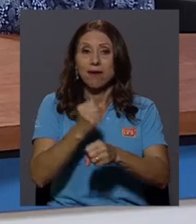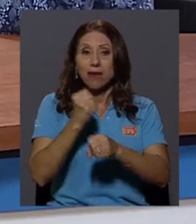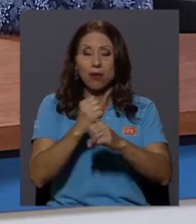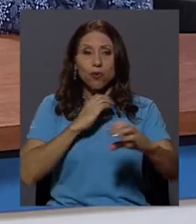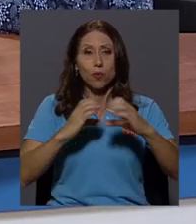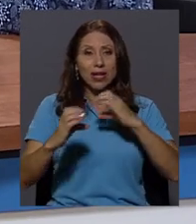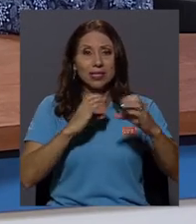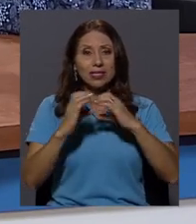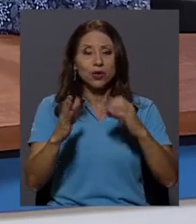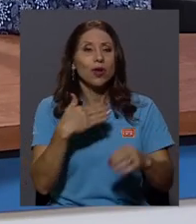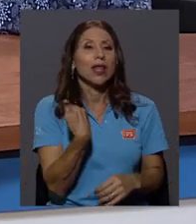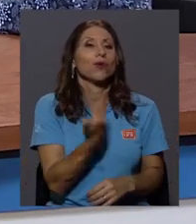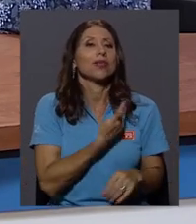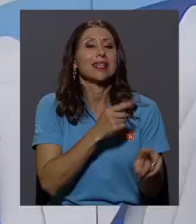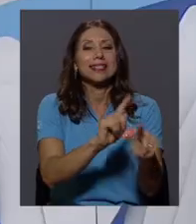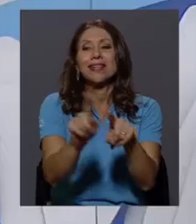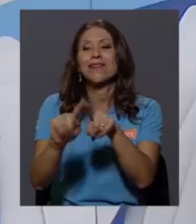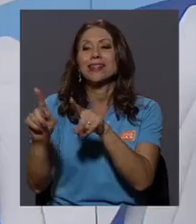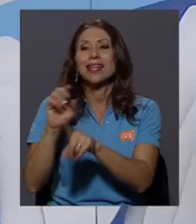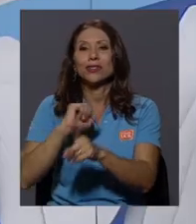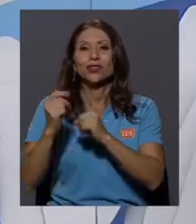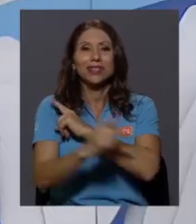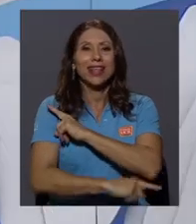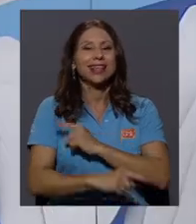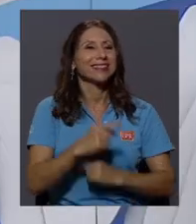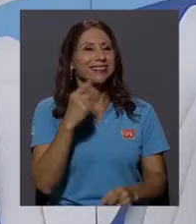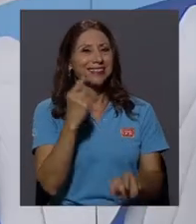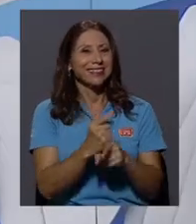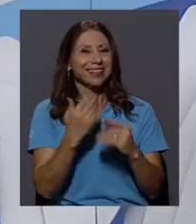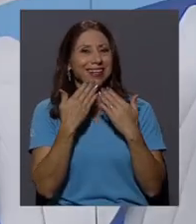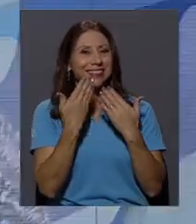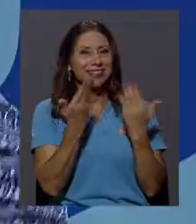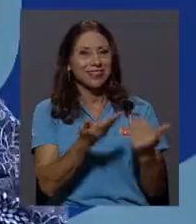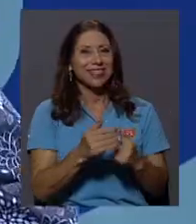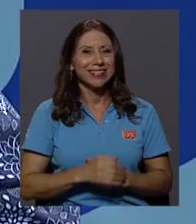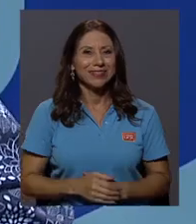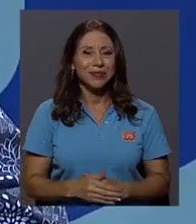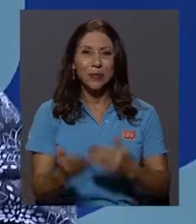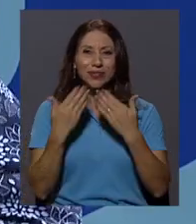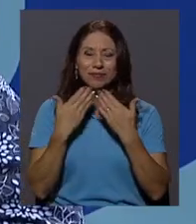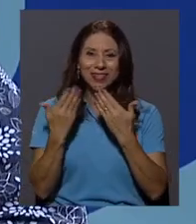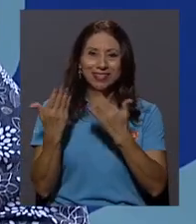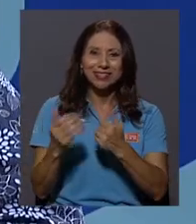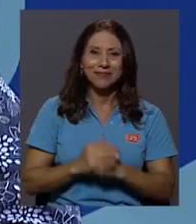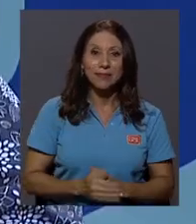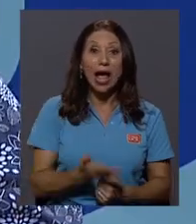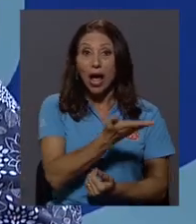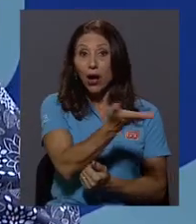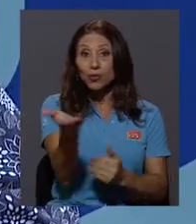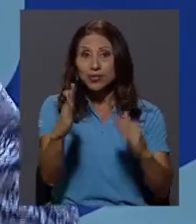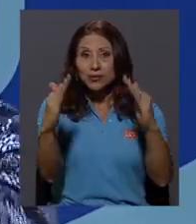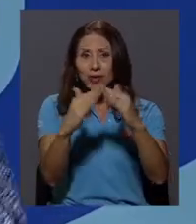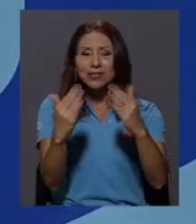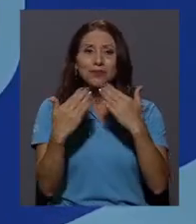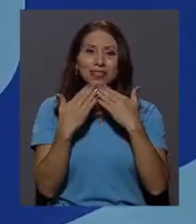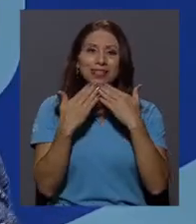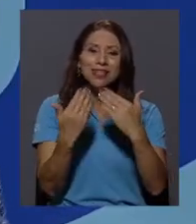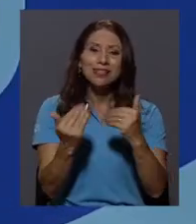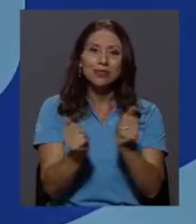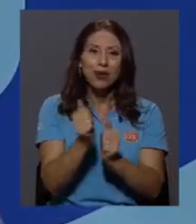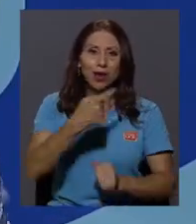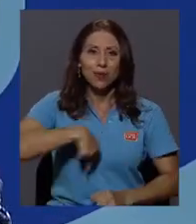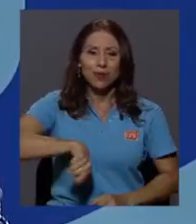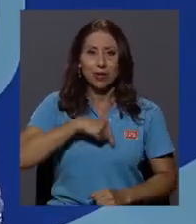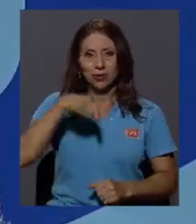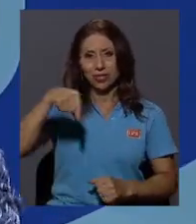comunicación en nuestras diversas sociedades exacto muchísimas gracias a ustedes muchísimas gracias persencia a ustedes en su casa muchísimas gracias por